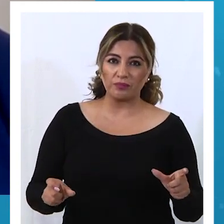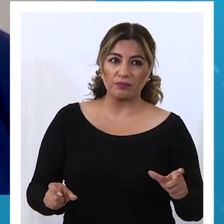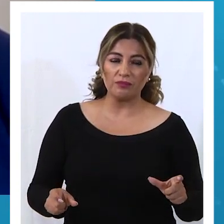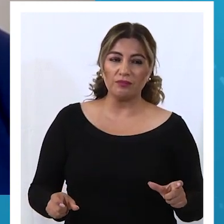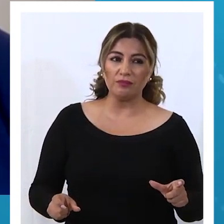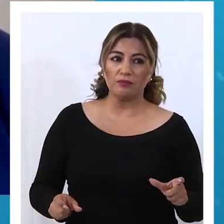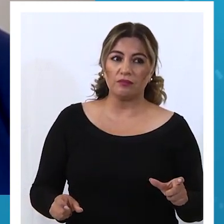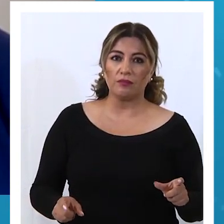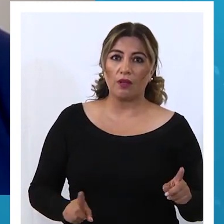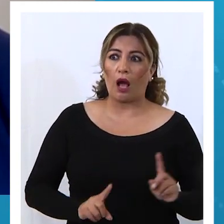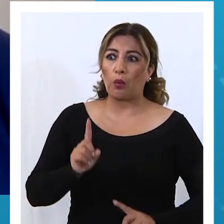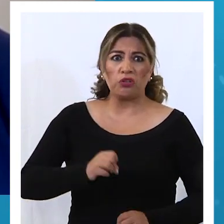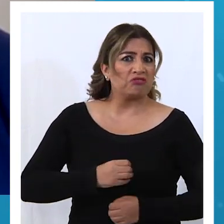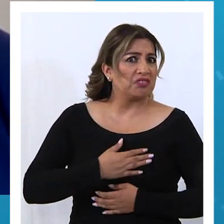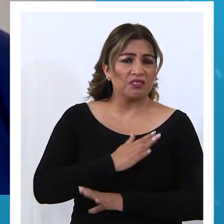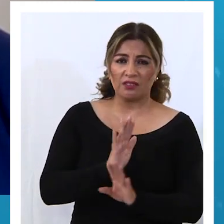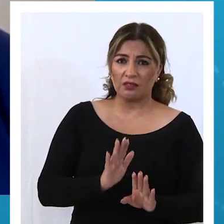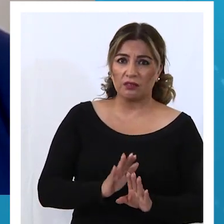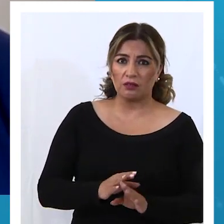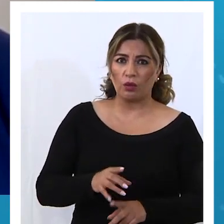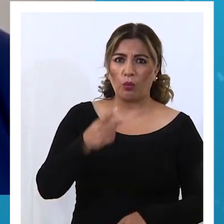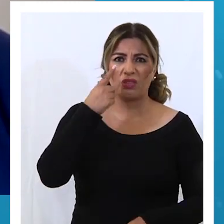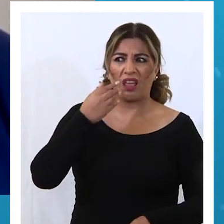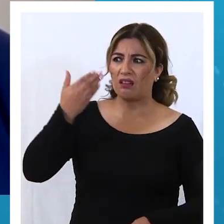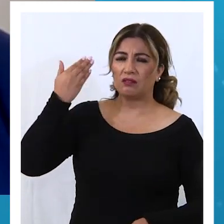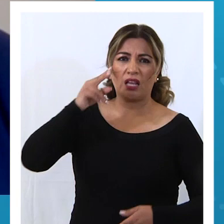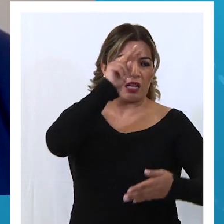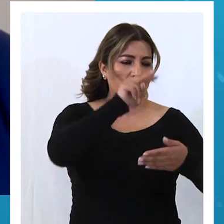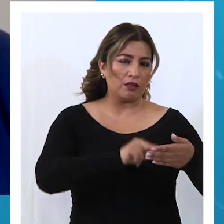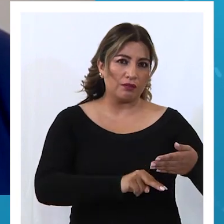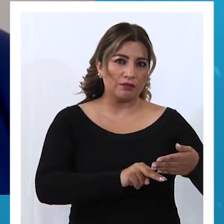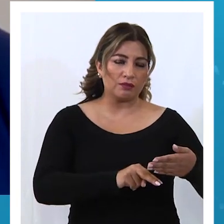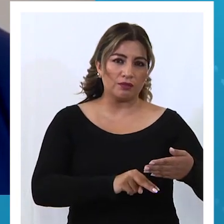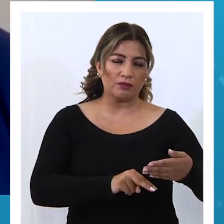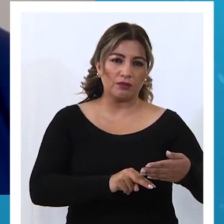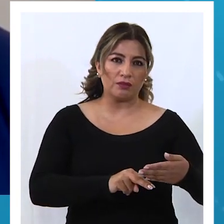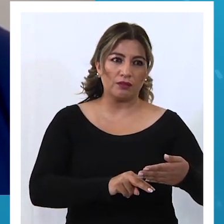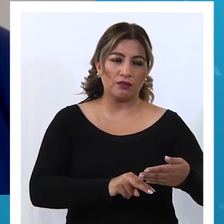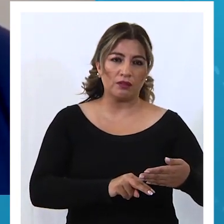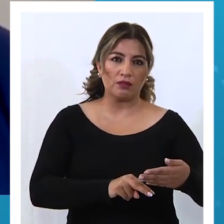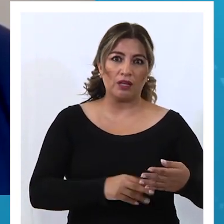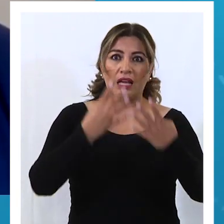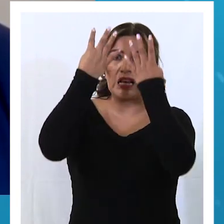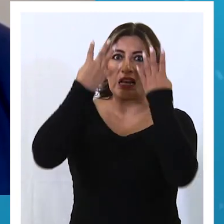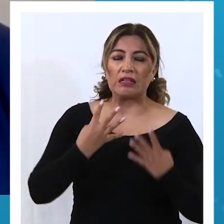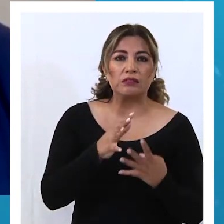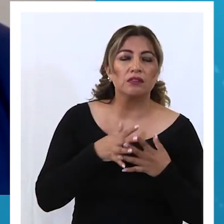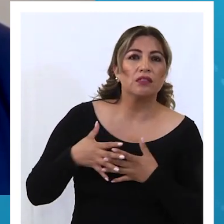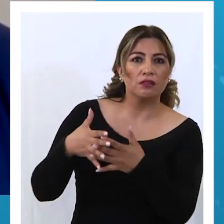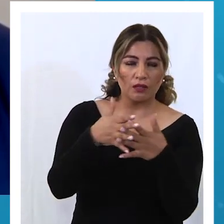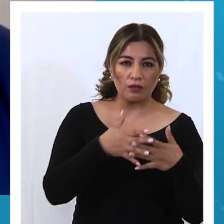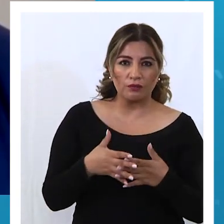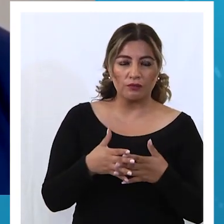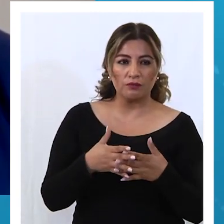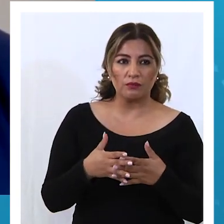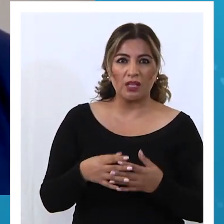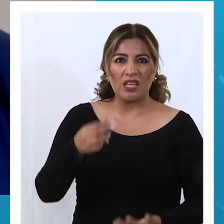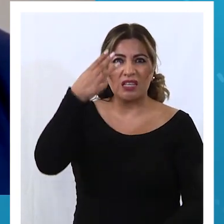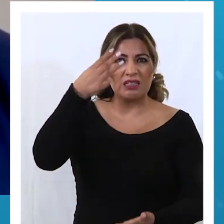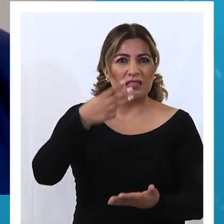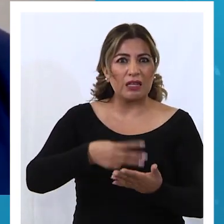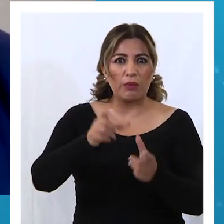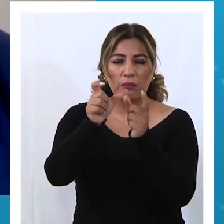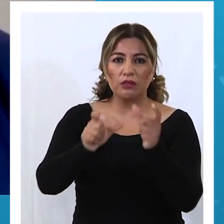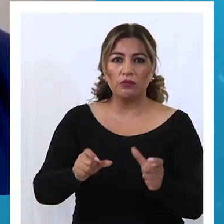población quizás ni siquiera lo va a sentir. El otro día leía un estudio que decía que en una cárcel de Estados Unidos